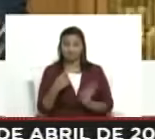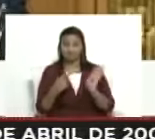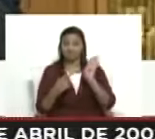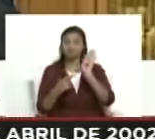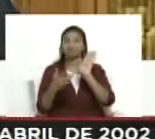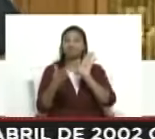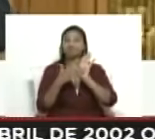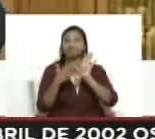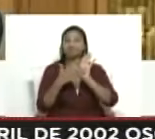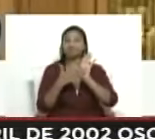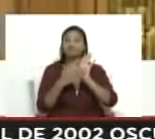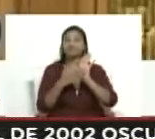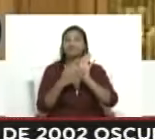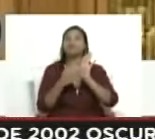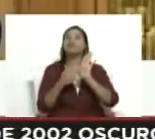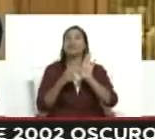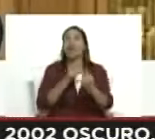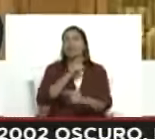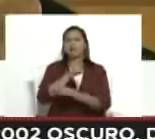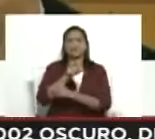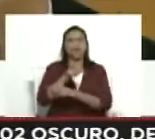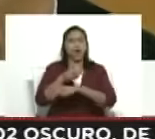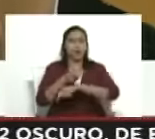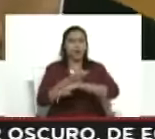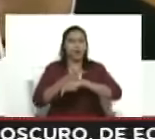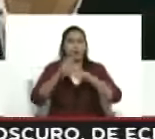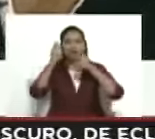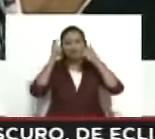Exigen renuncia de gobernadores chavistas.